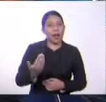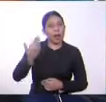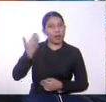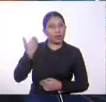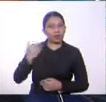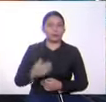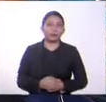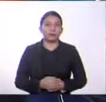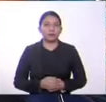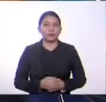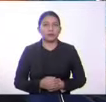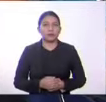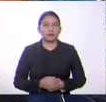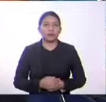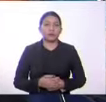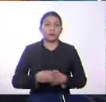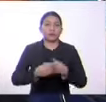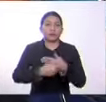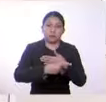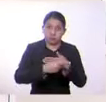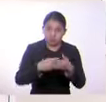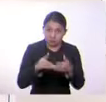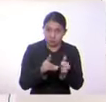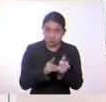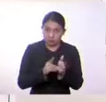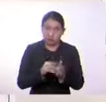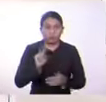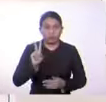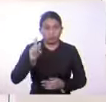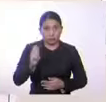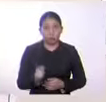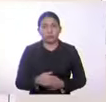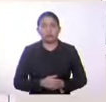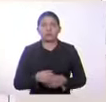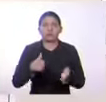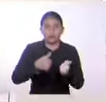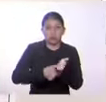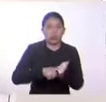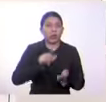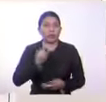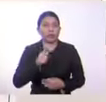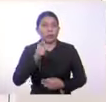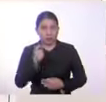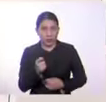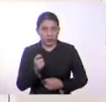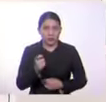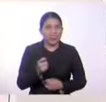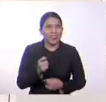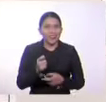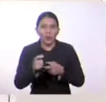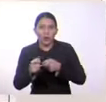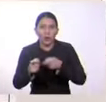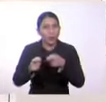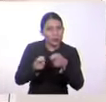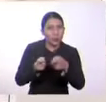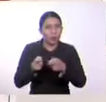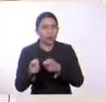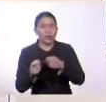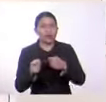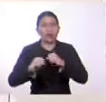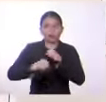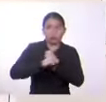el legislativo 2 meses, cuando es para los señores alcaldes 1 mes antes, en fin, todas esas regulaciones se van estableciendo en